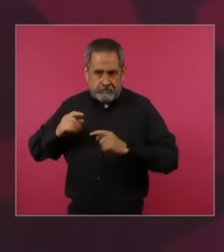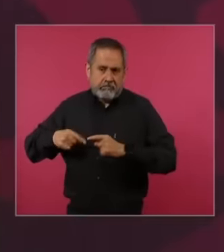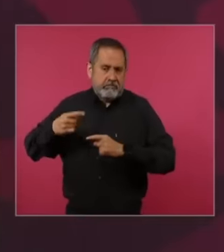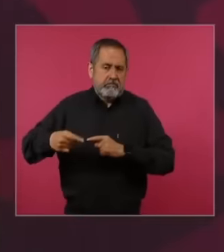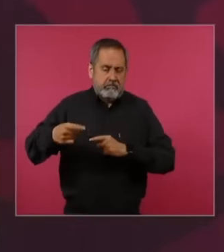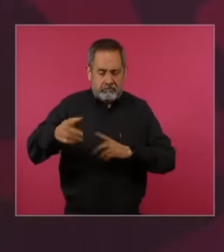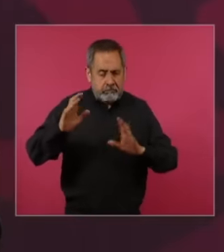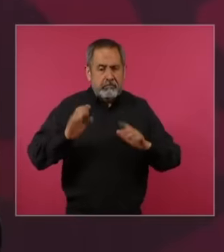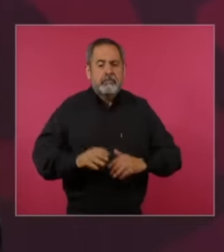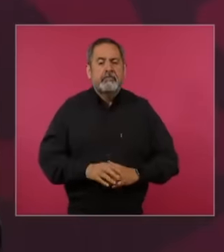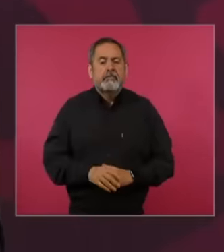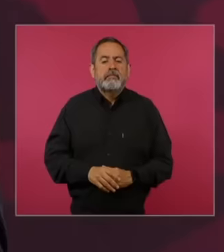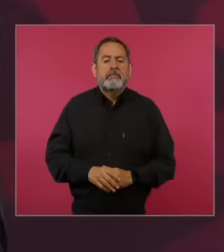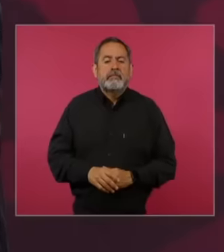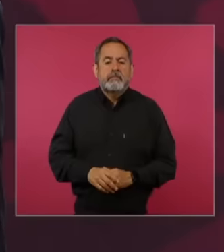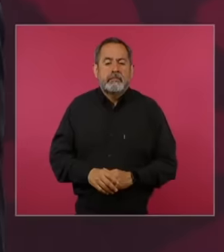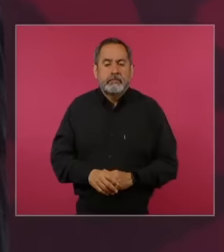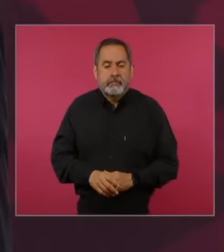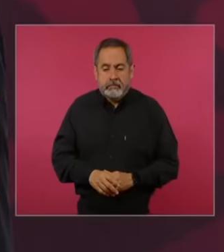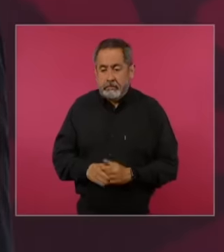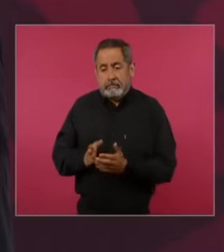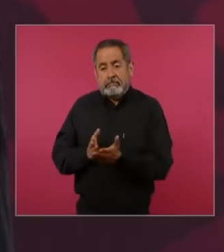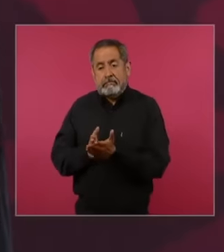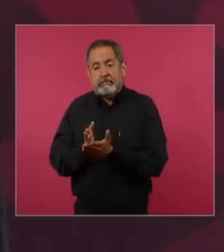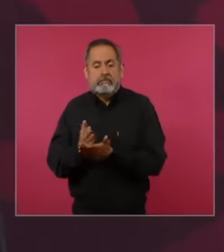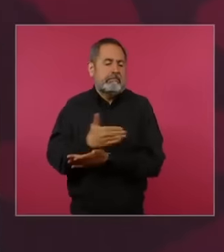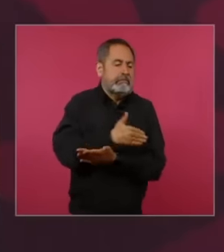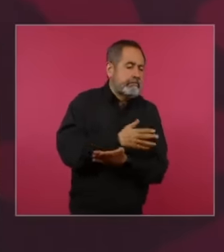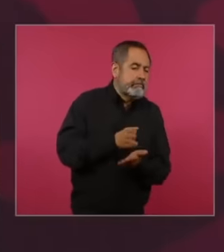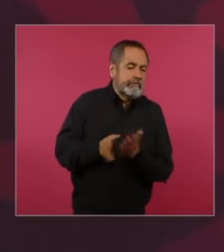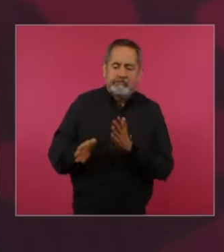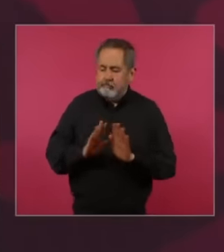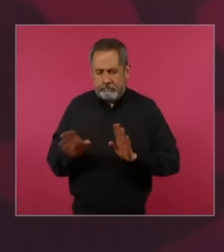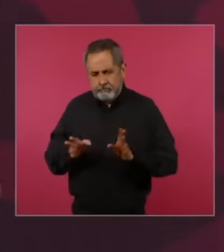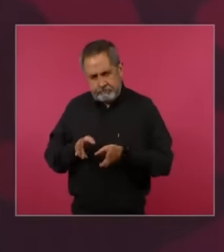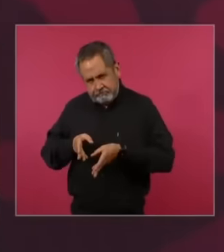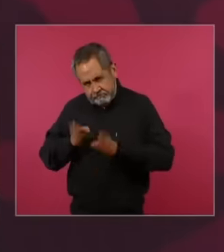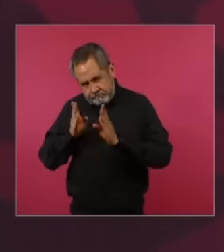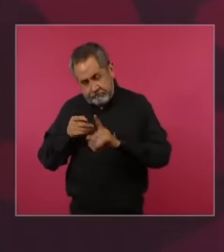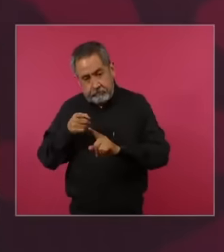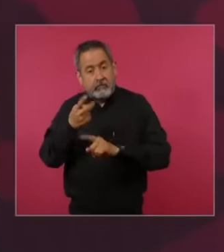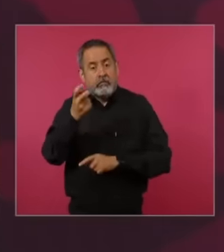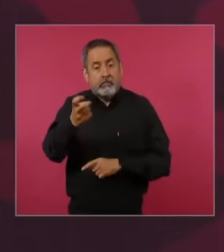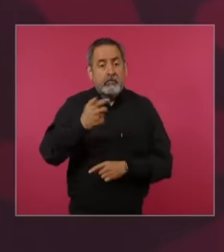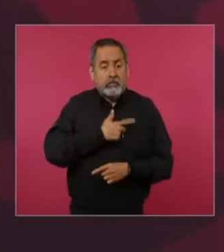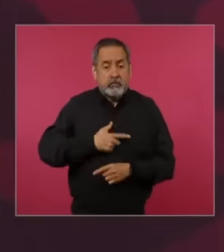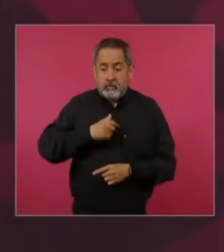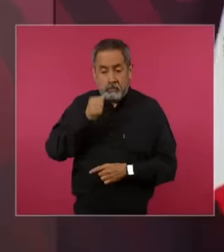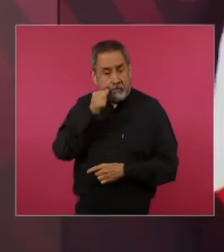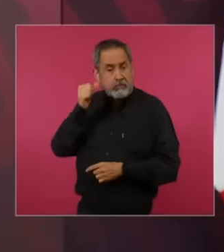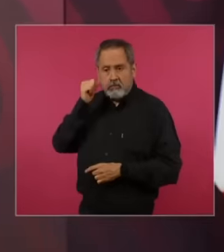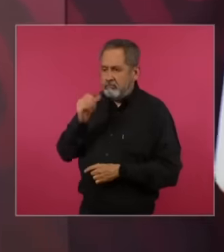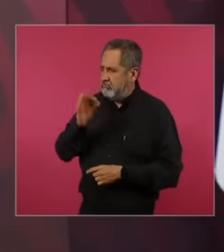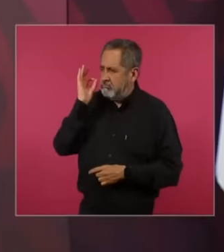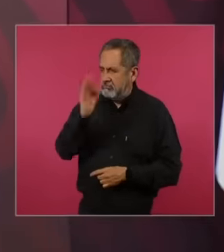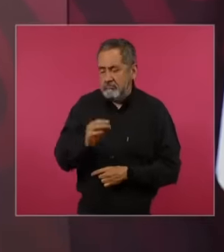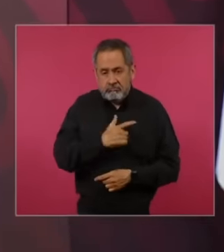y que no haya desviaciones. Por eso me gustó mucho lo de ayer,